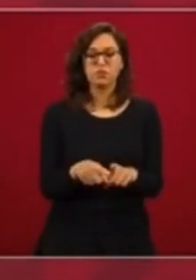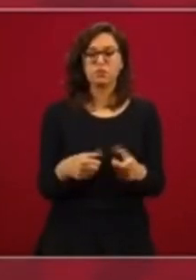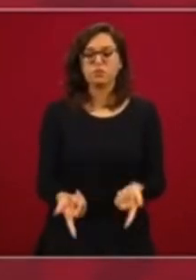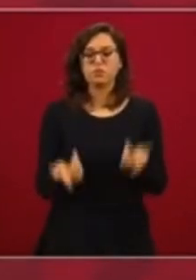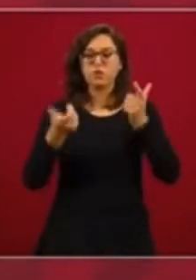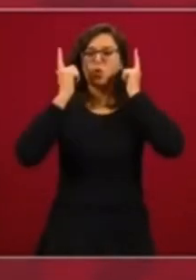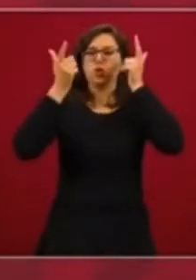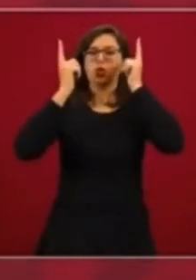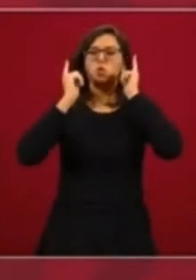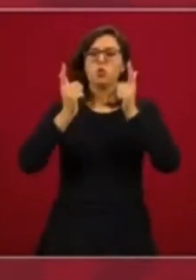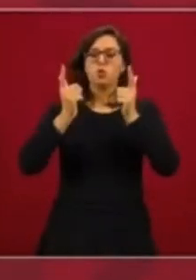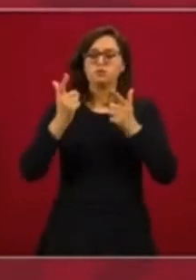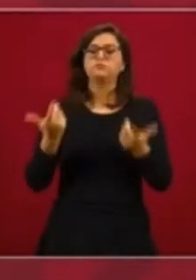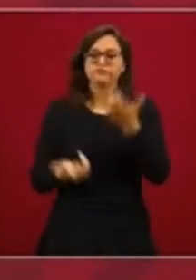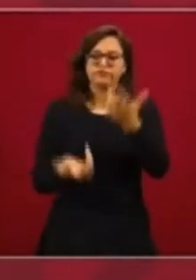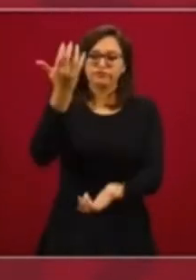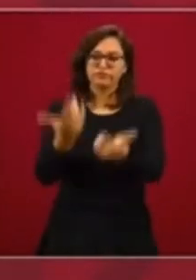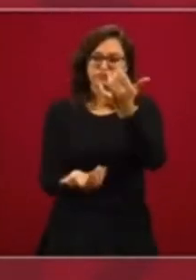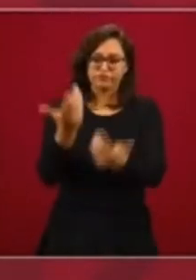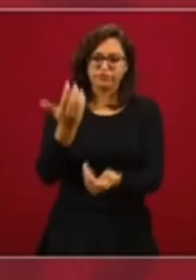la llama de la esperanza,